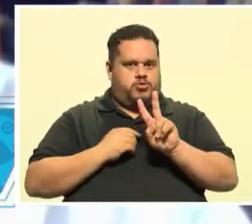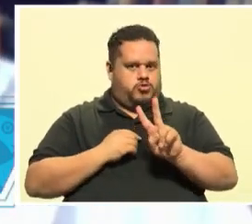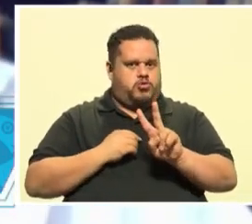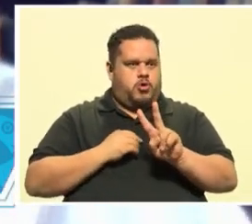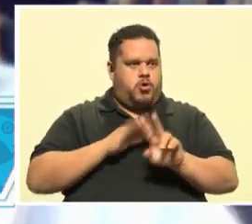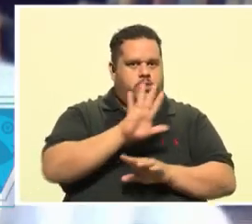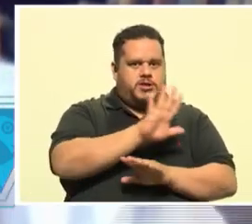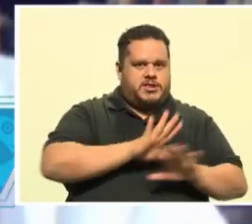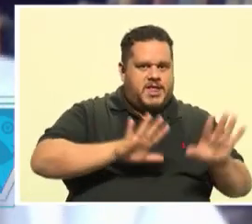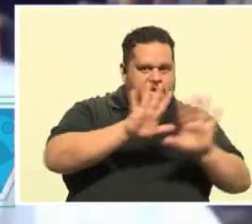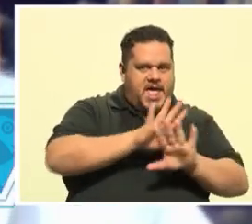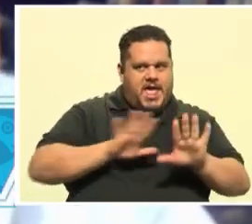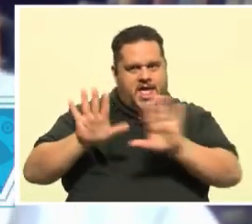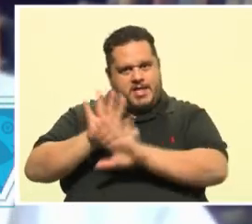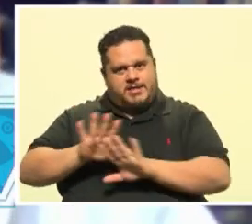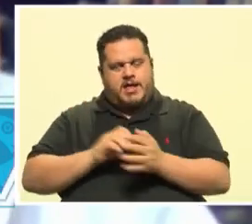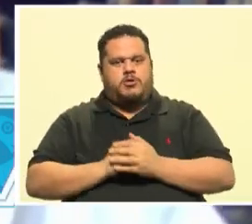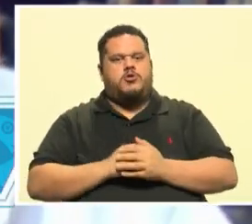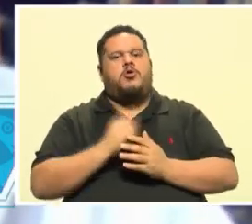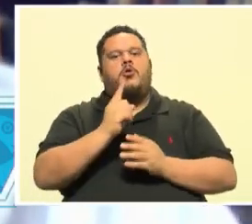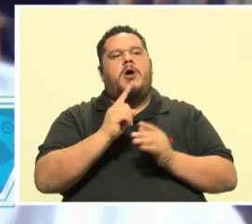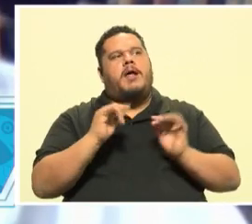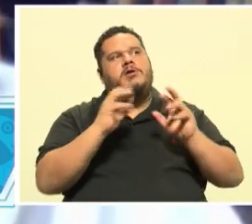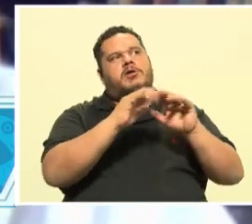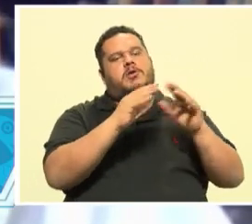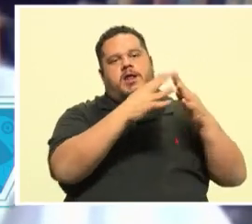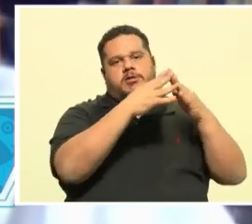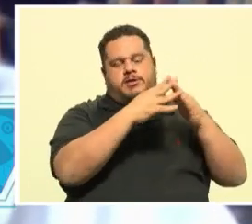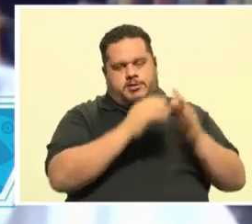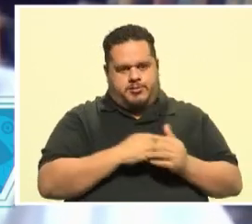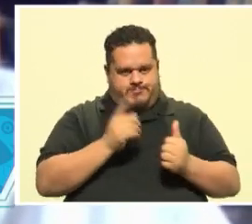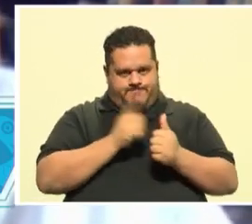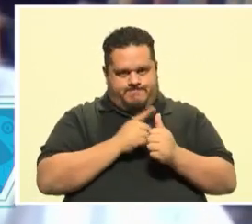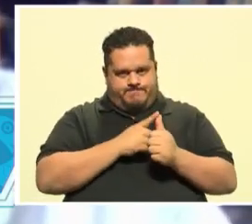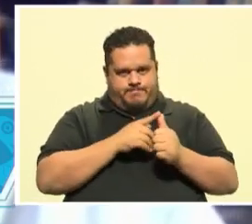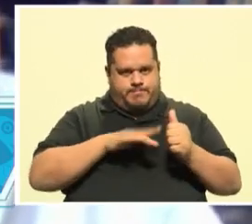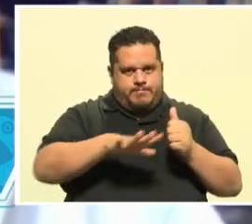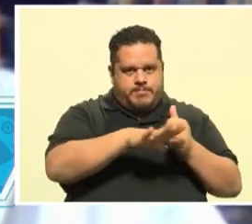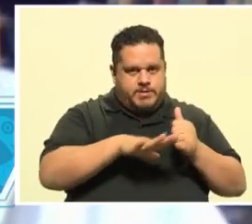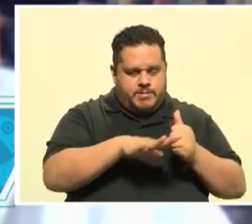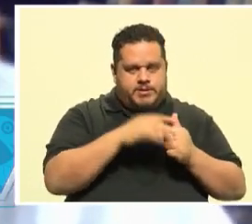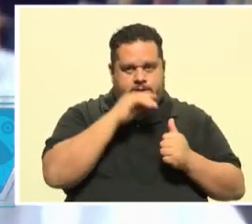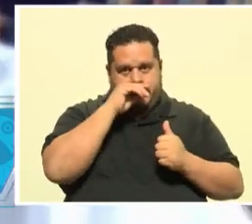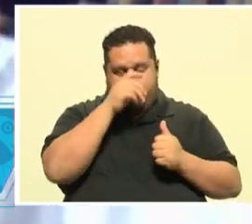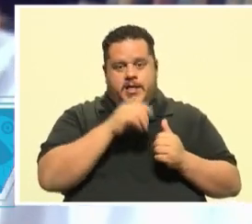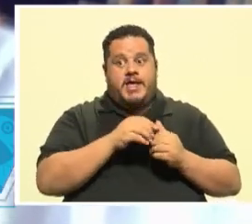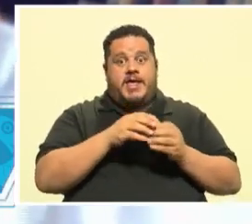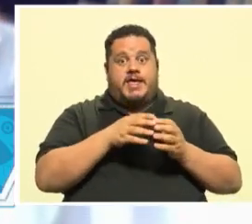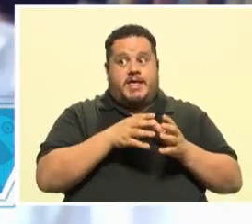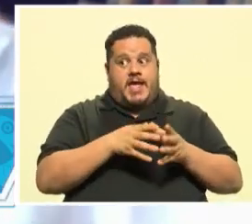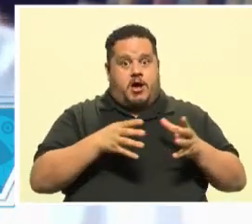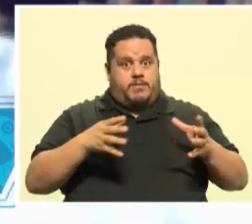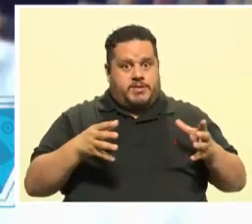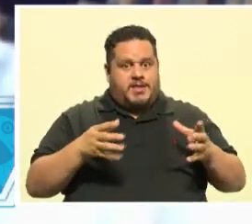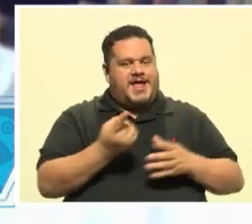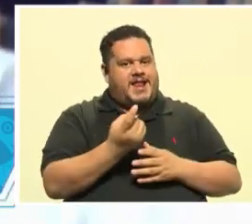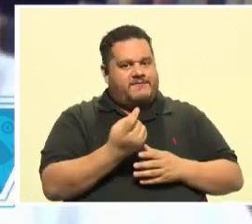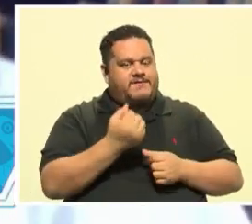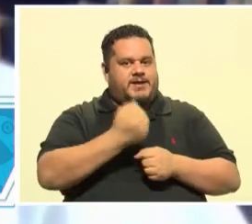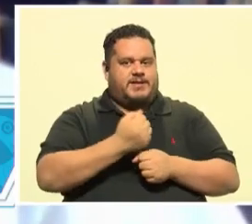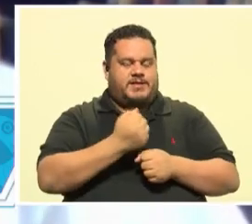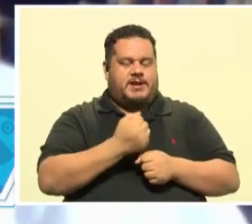la planteo para su análisis, es, usted bien decía al inicio de esta conversación, las razones por las que la